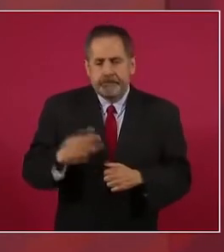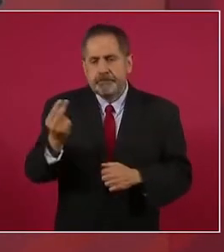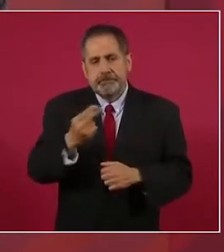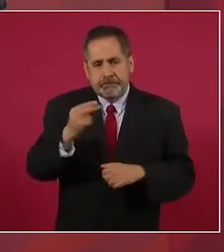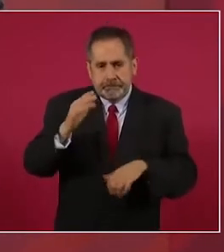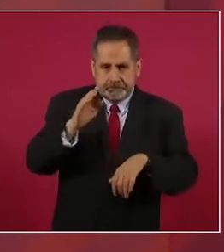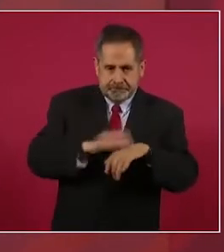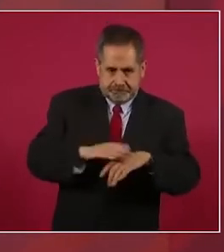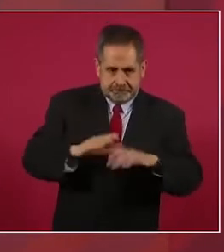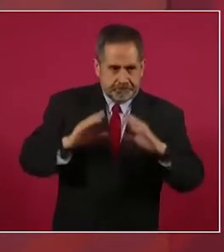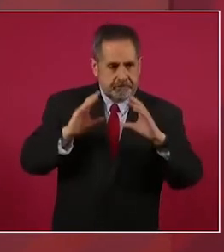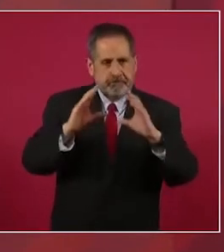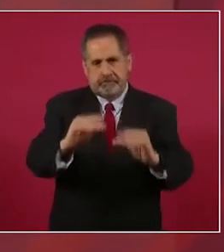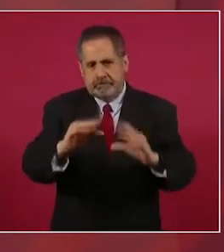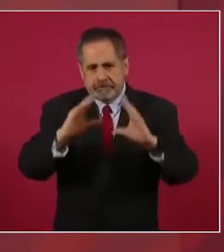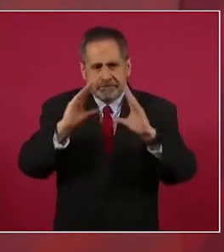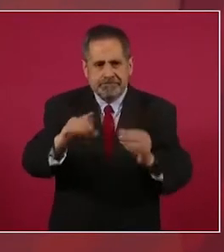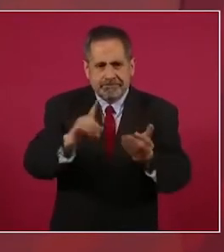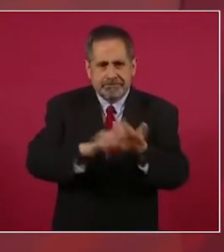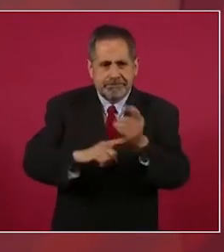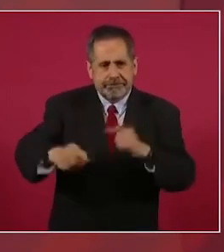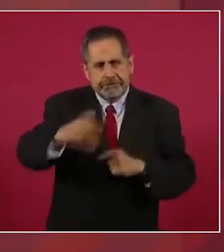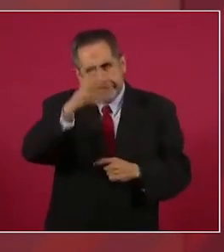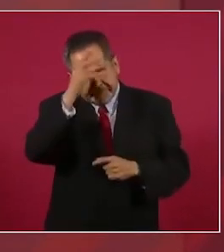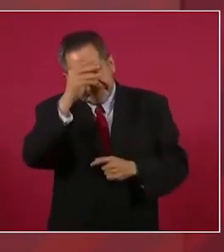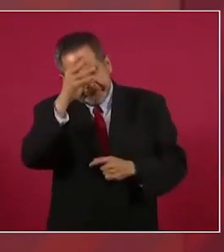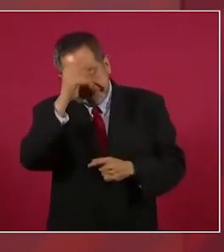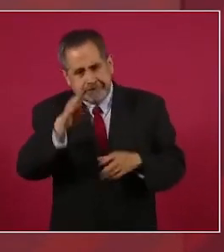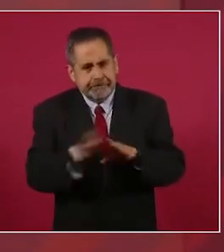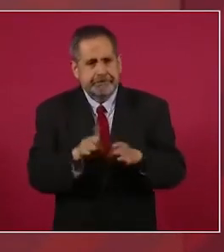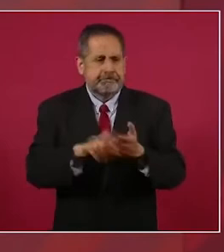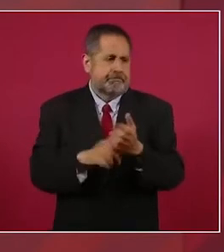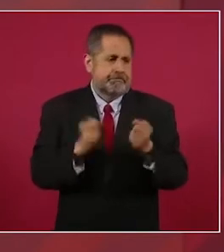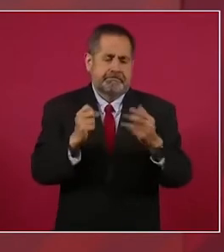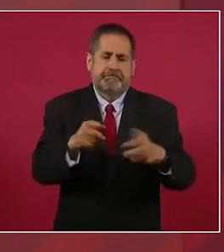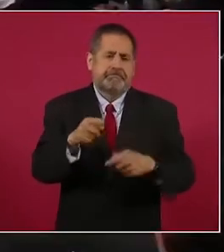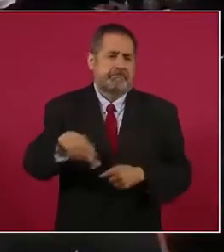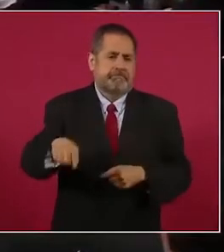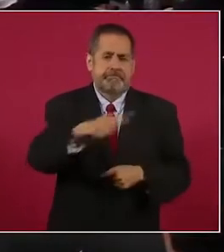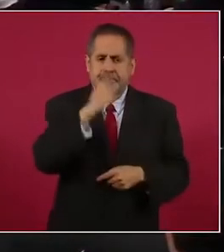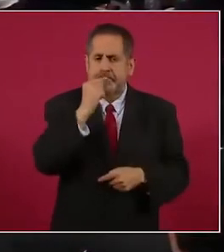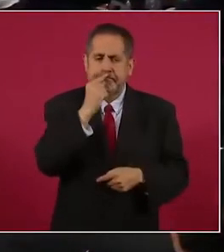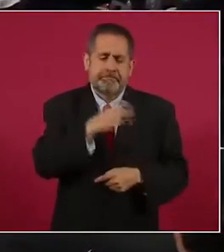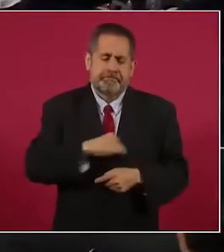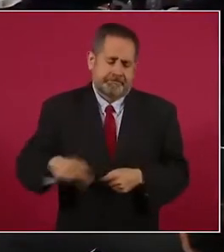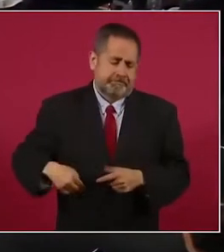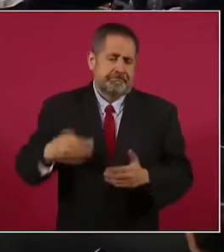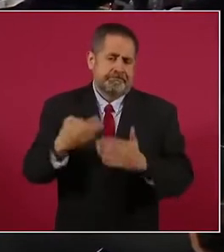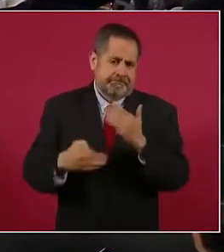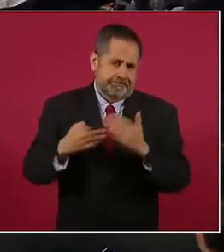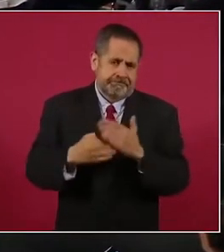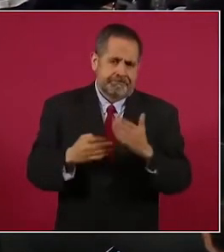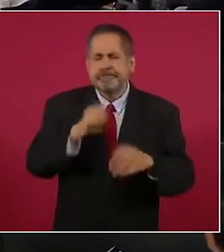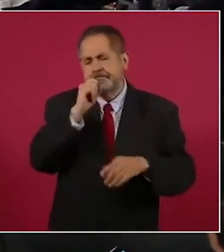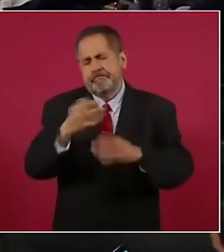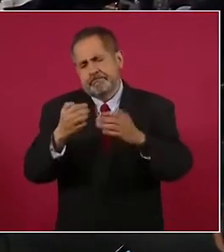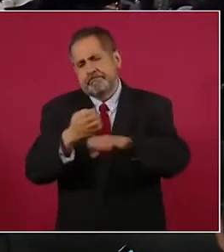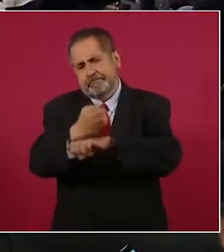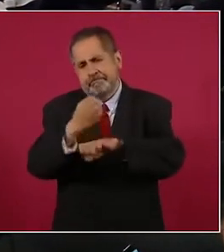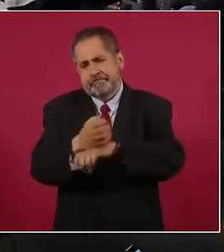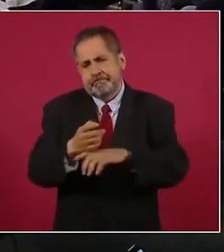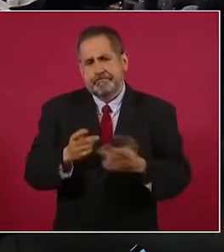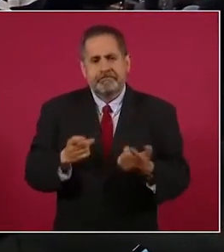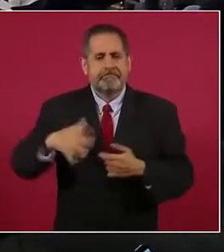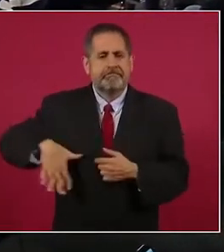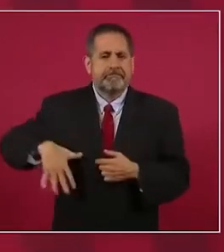la capacitación a policías municipales y también estatales, pero como tú